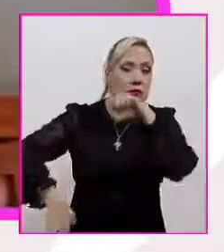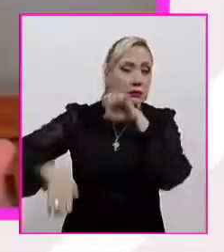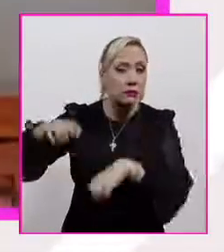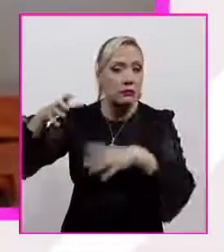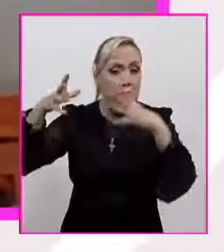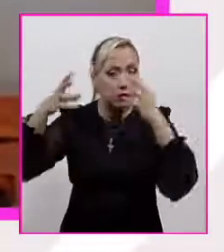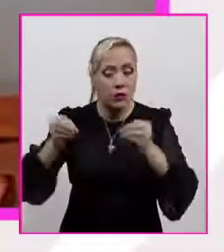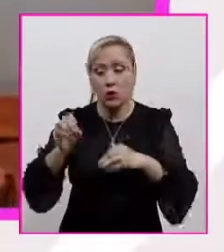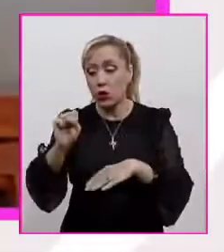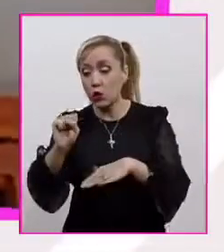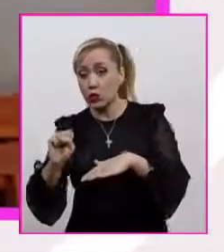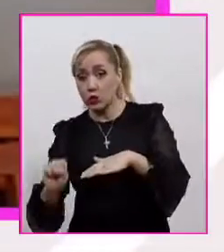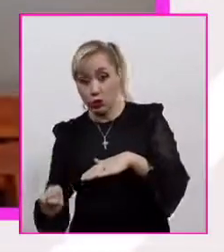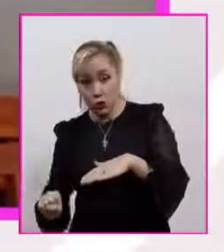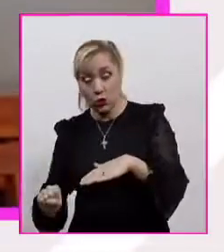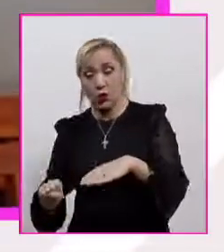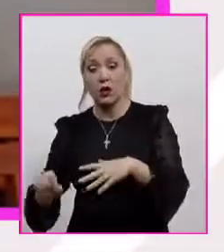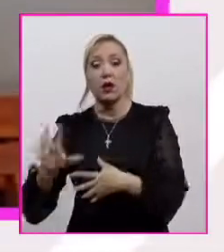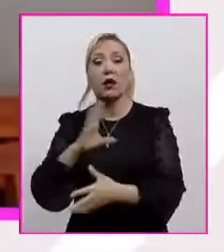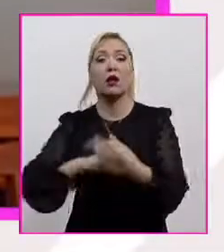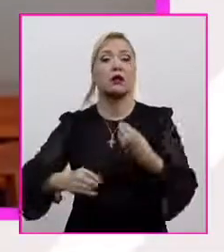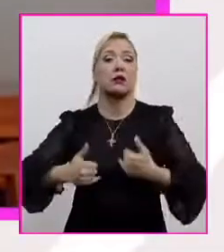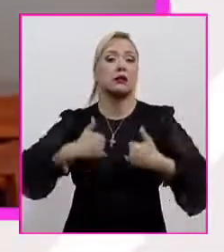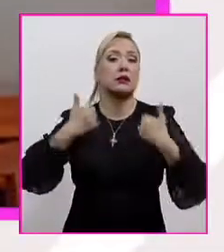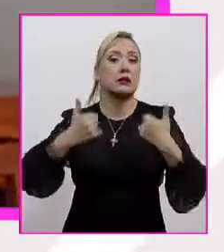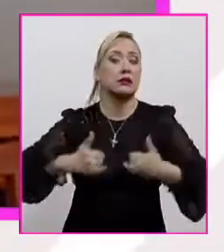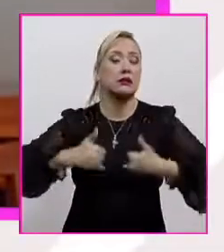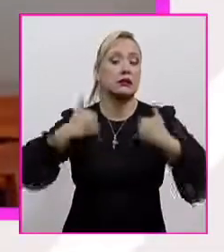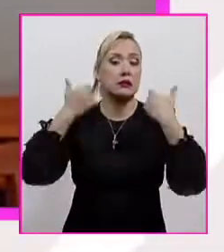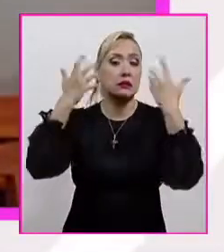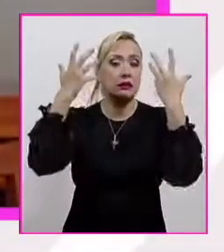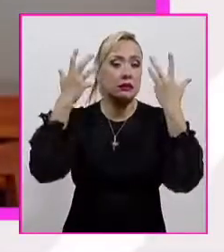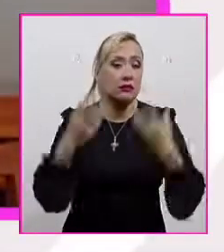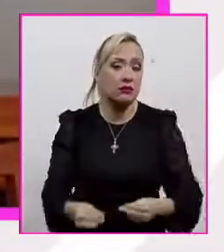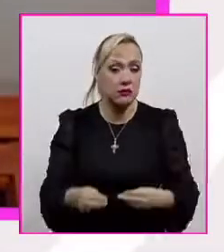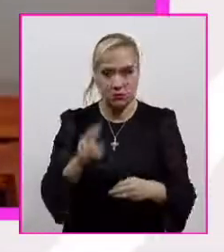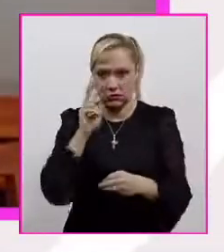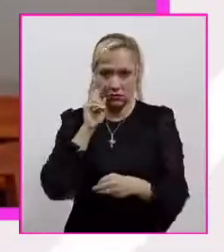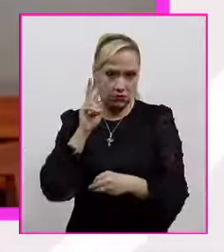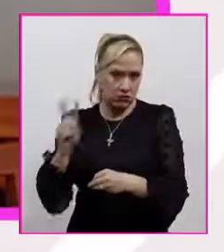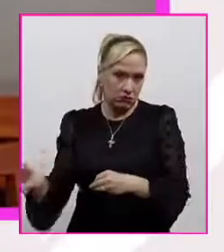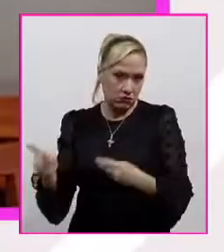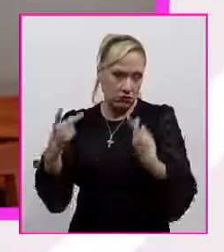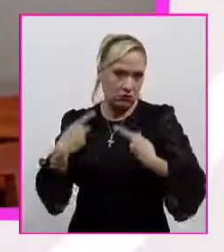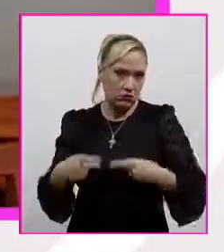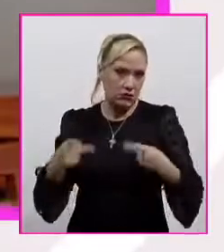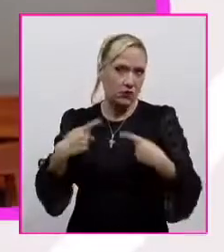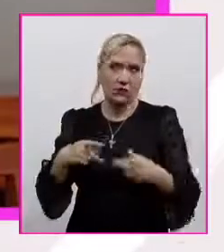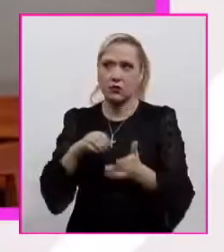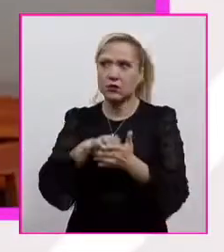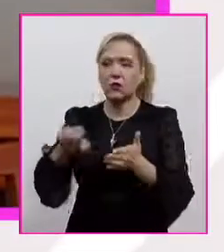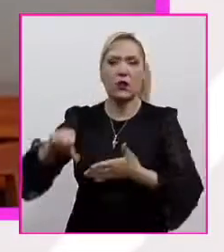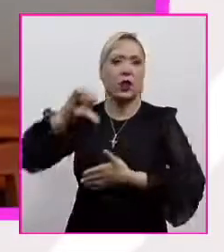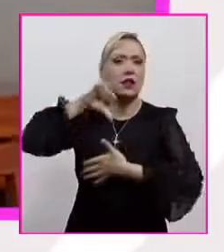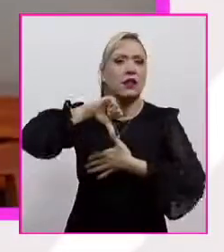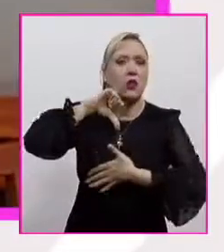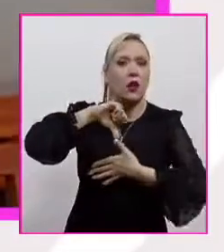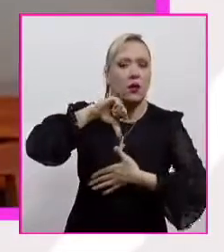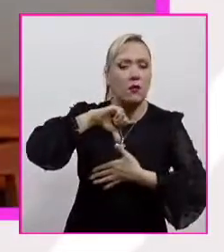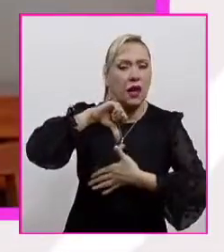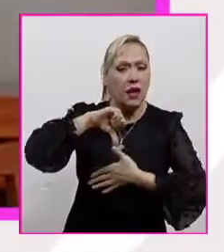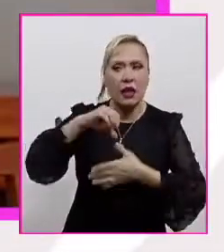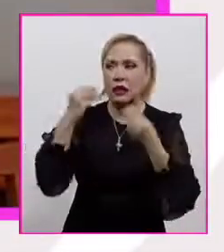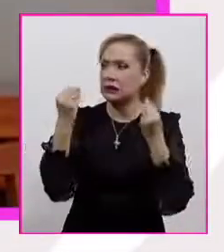del sur global en general son personas más jóvenes. Lo vemos claramente con las personas que llegan, por ejemplo, de Centroamérica, ¿no?